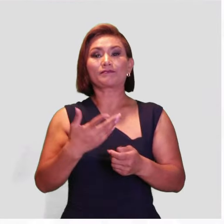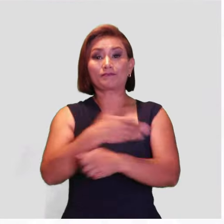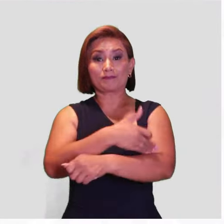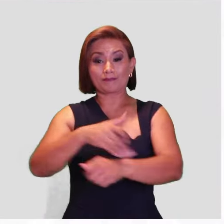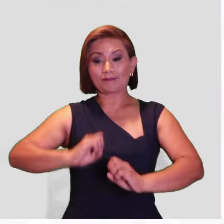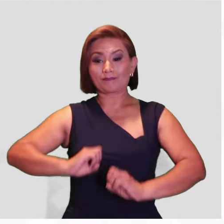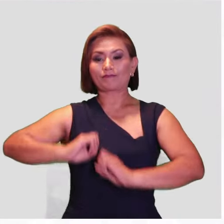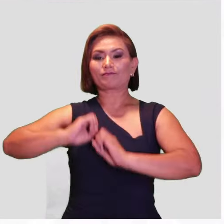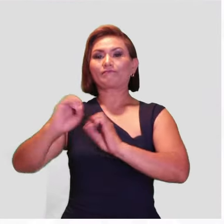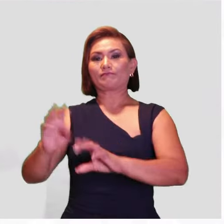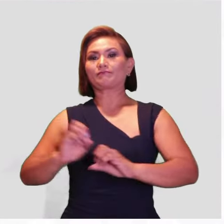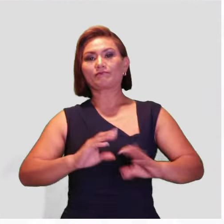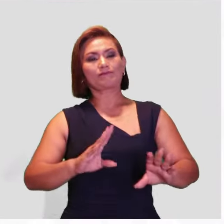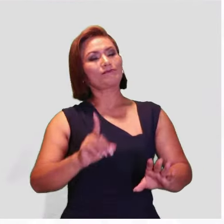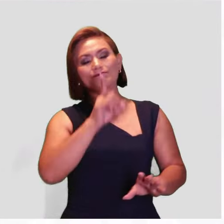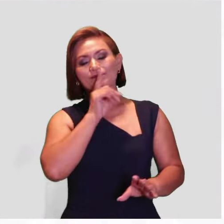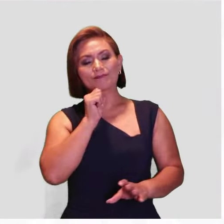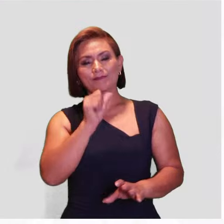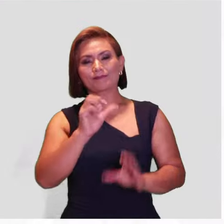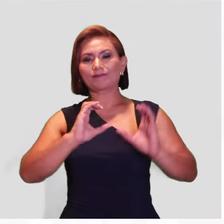familia.